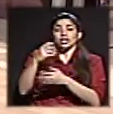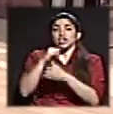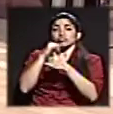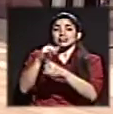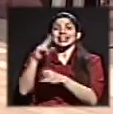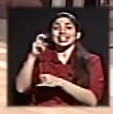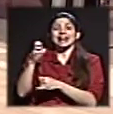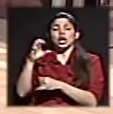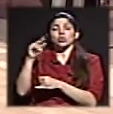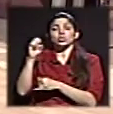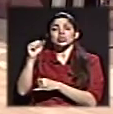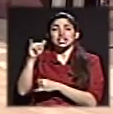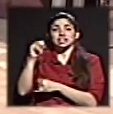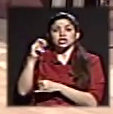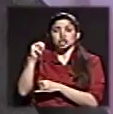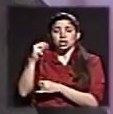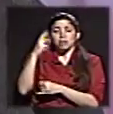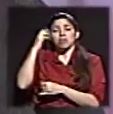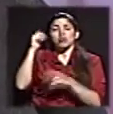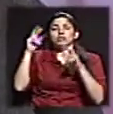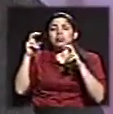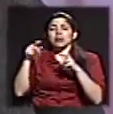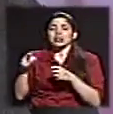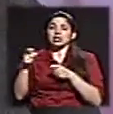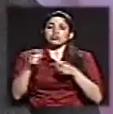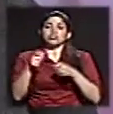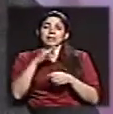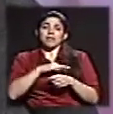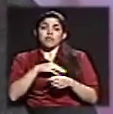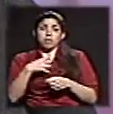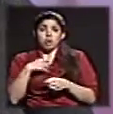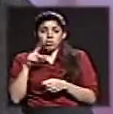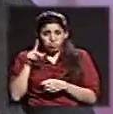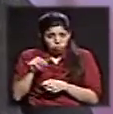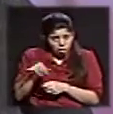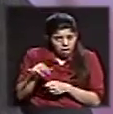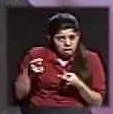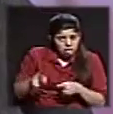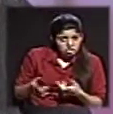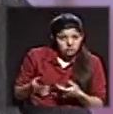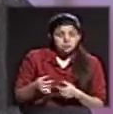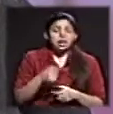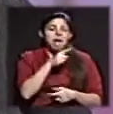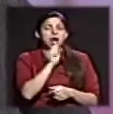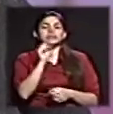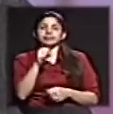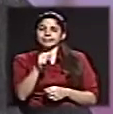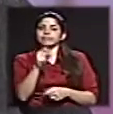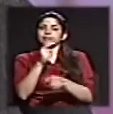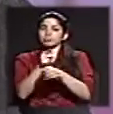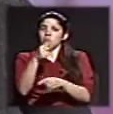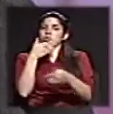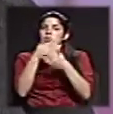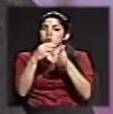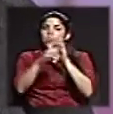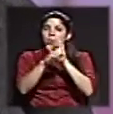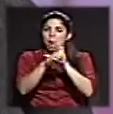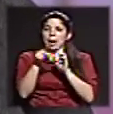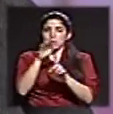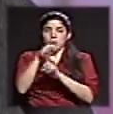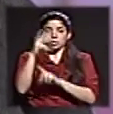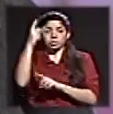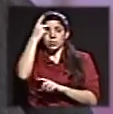recusación por supuestamente legislar a beneficio propio. Claro, esa Ese es un buen ejemplo de acoso político, por supuesto,